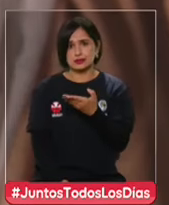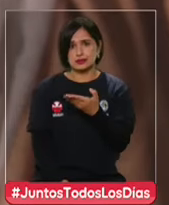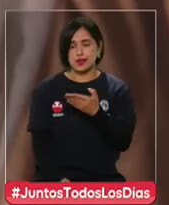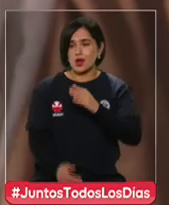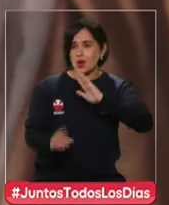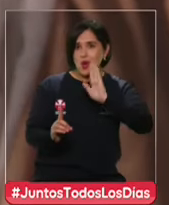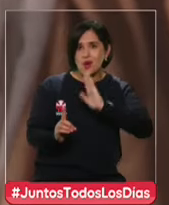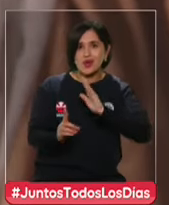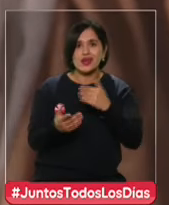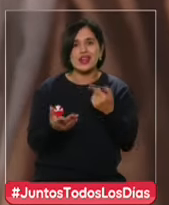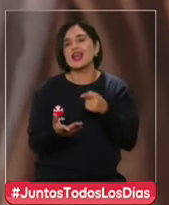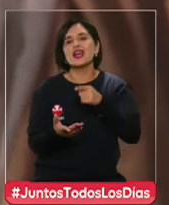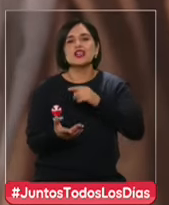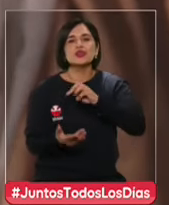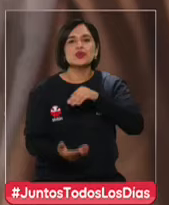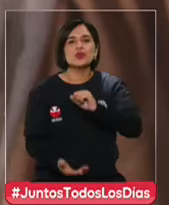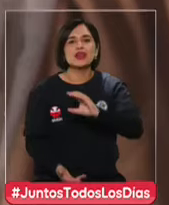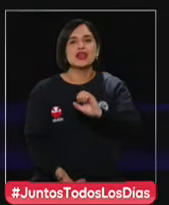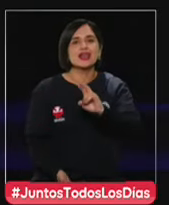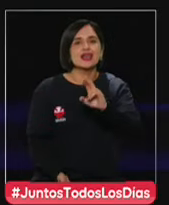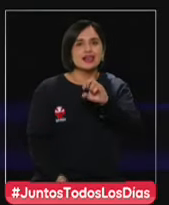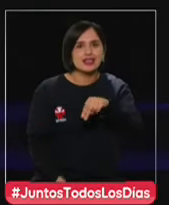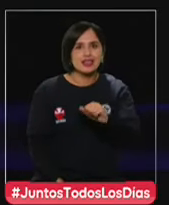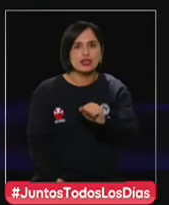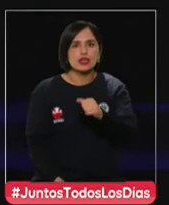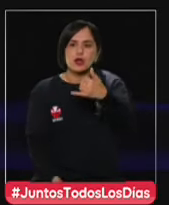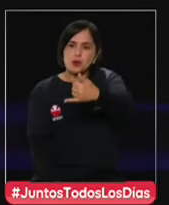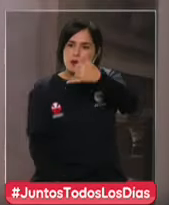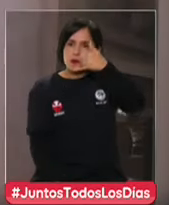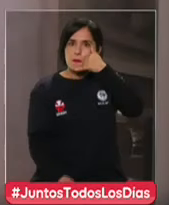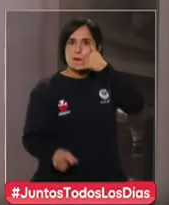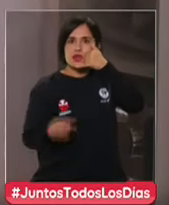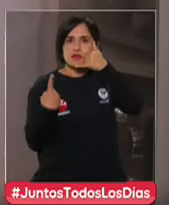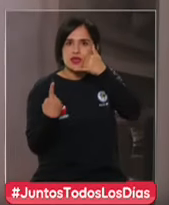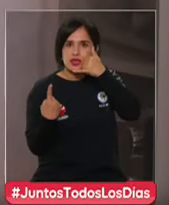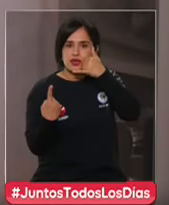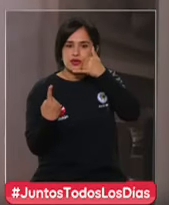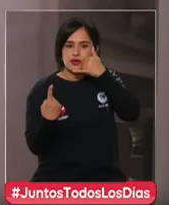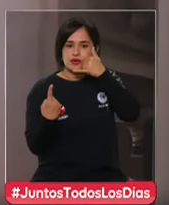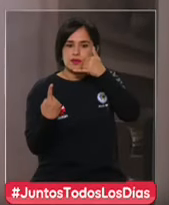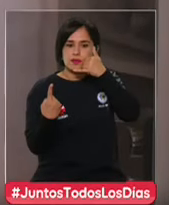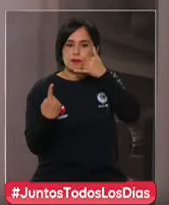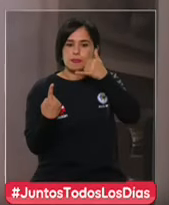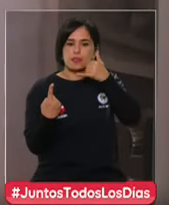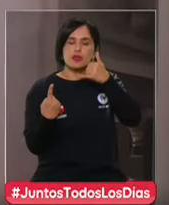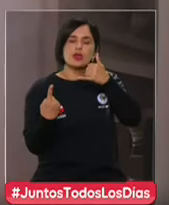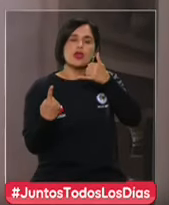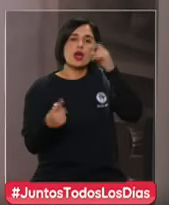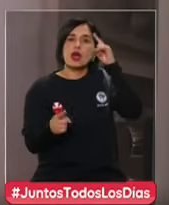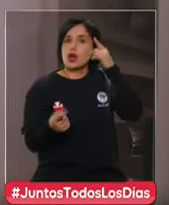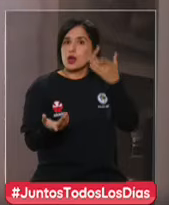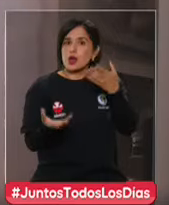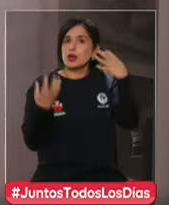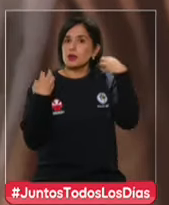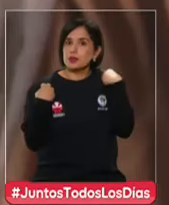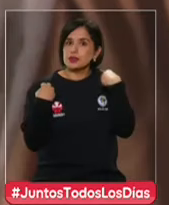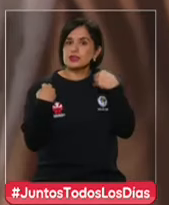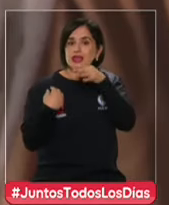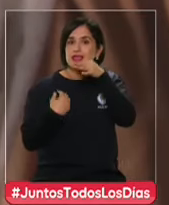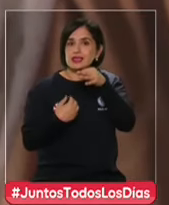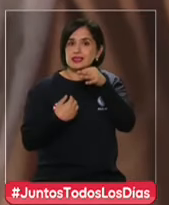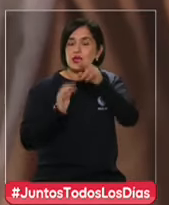¿Sí? ¿Con ella? Hola, Astrid. ¿Tú hablas con Macarena? Y recibí el primer llamado. Me comentaron la misión de llamarte. Por el proyecto de